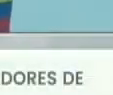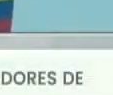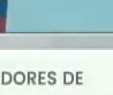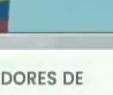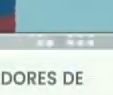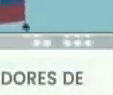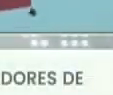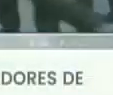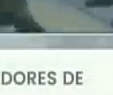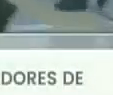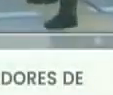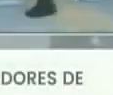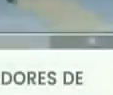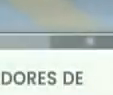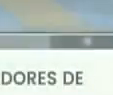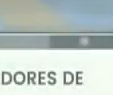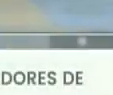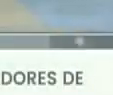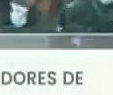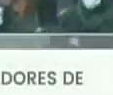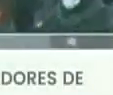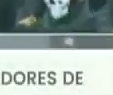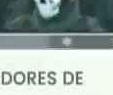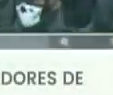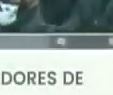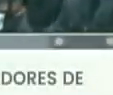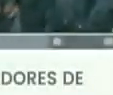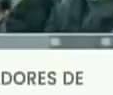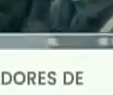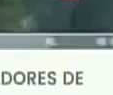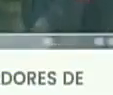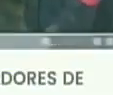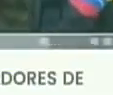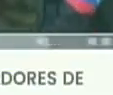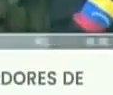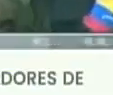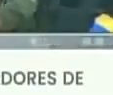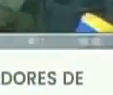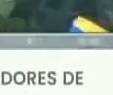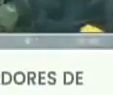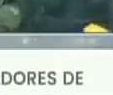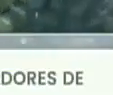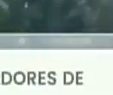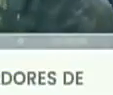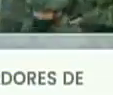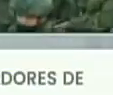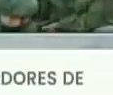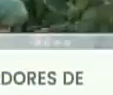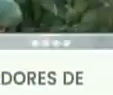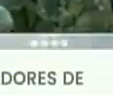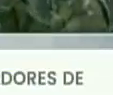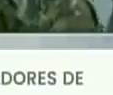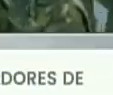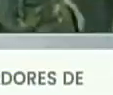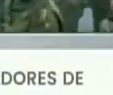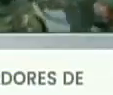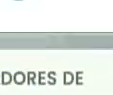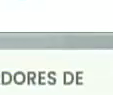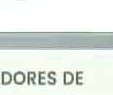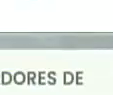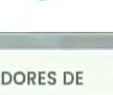Bolivariana. Verdaderamente que es impresionante. La puesta en escena fue